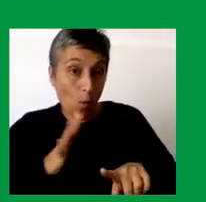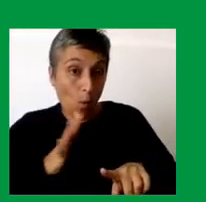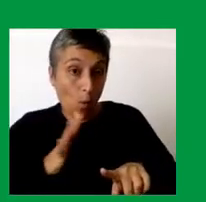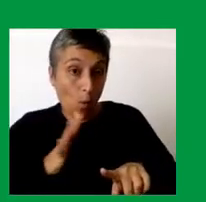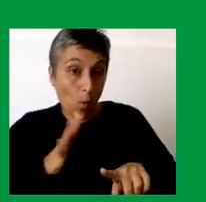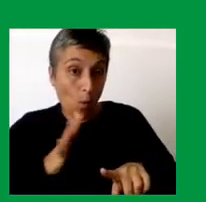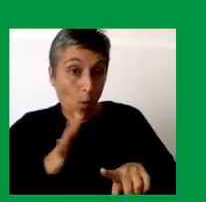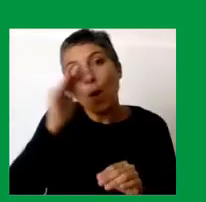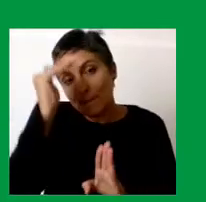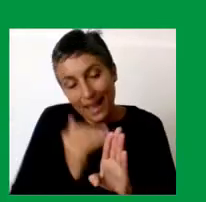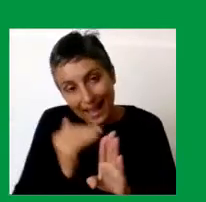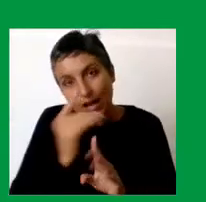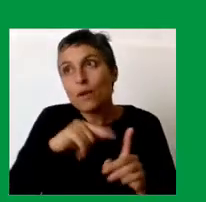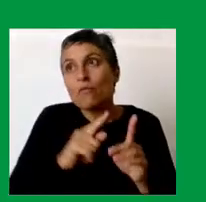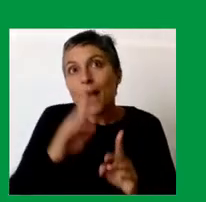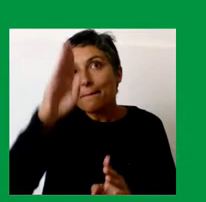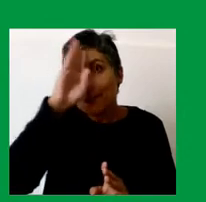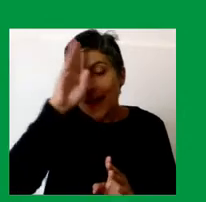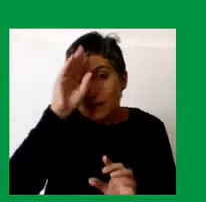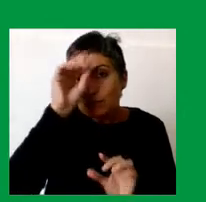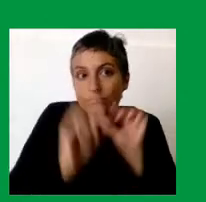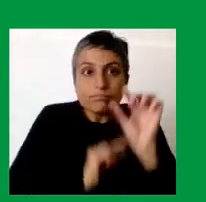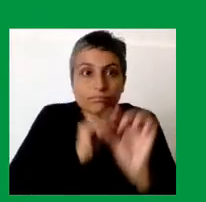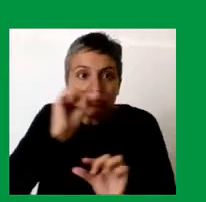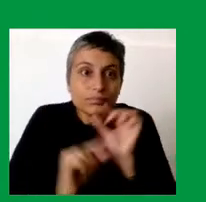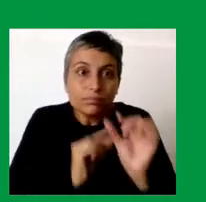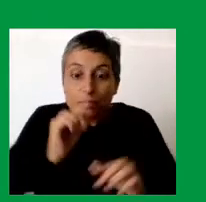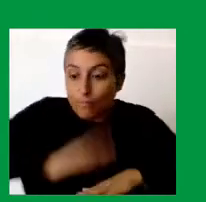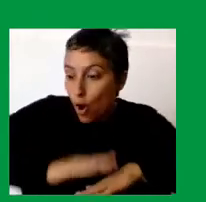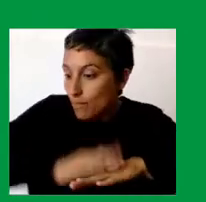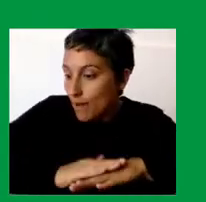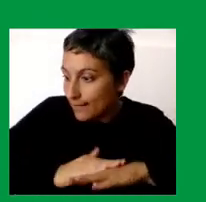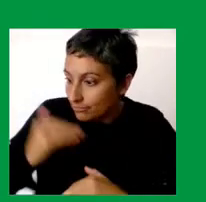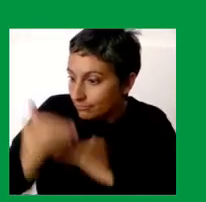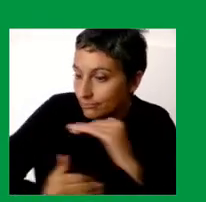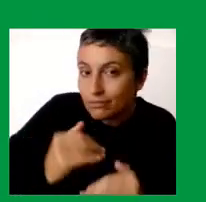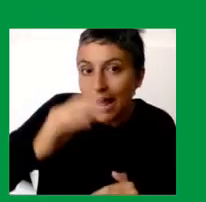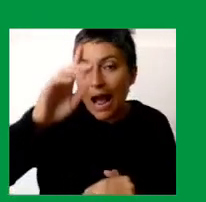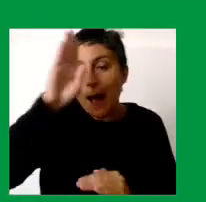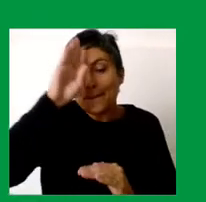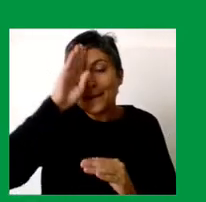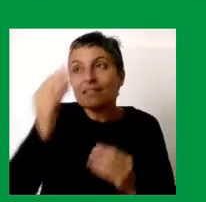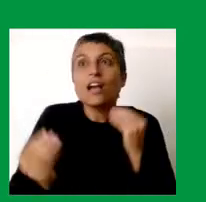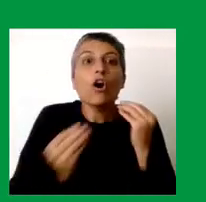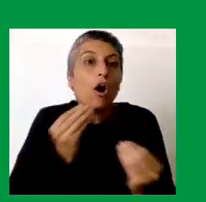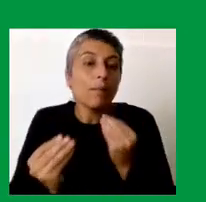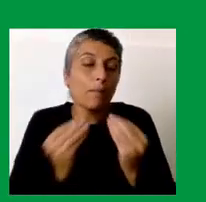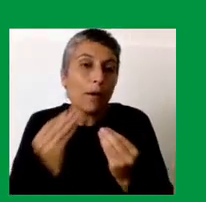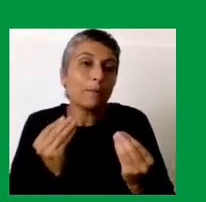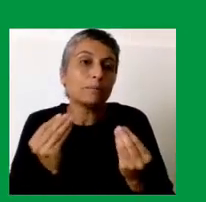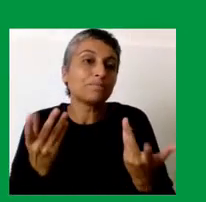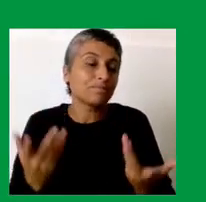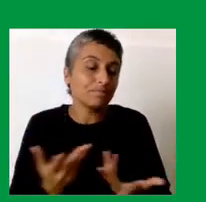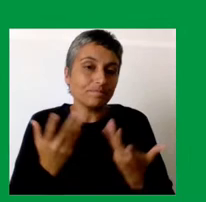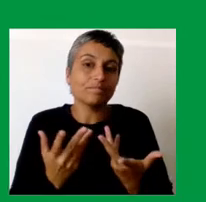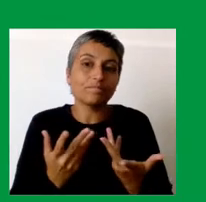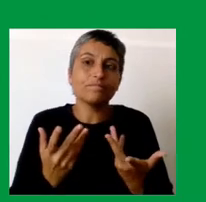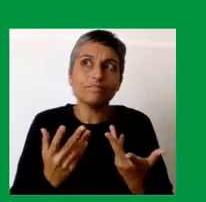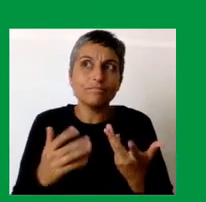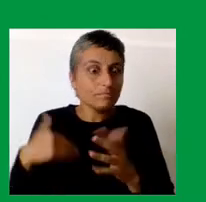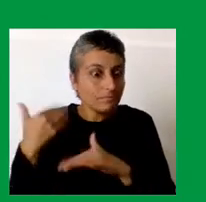algunos con menos, ir aprendiendo, ¿no?, sobre la marcha, cómo movernos de manera